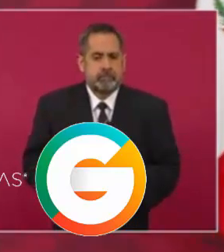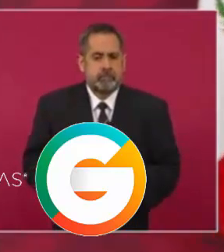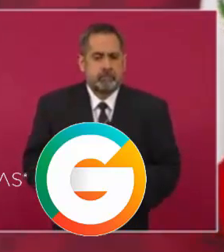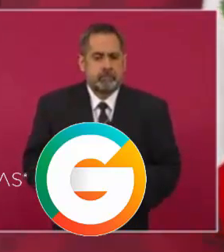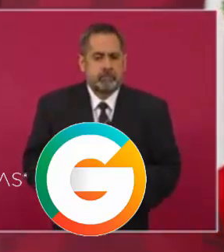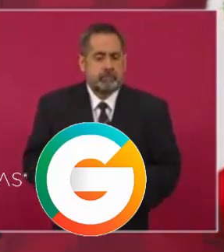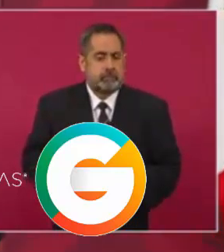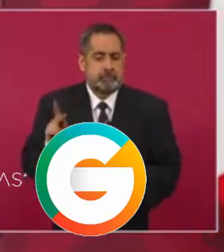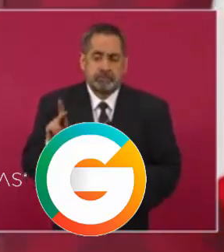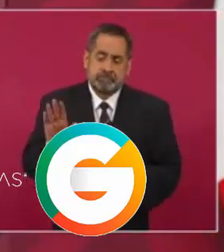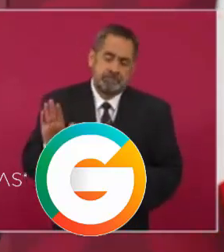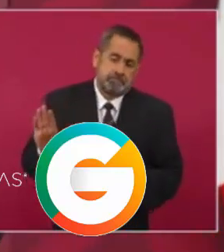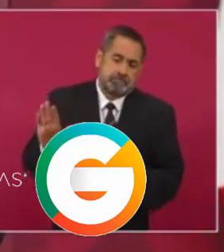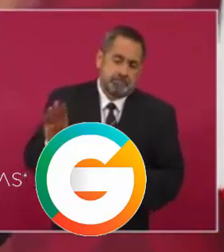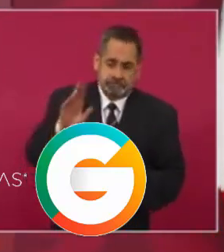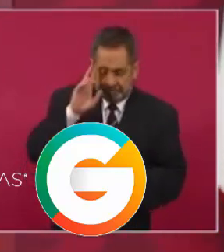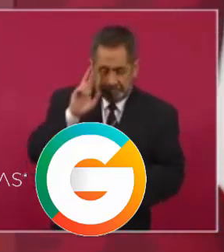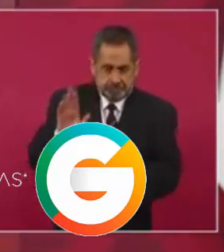Pero